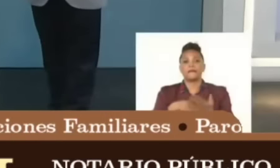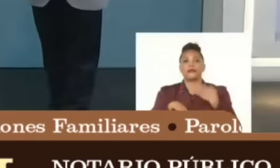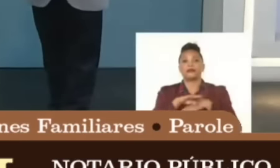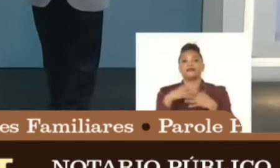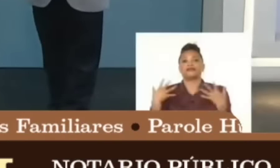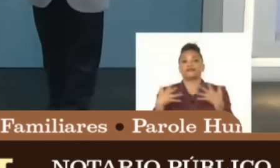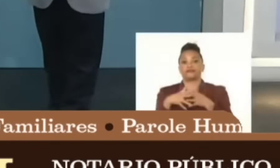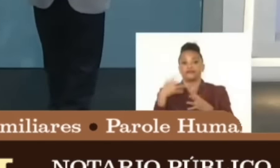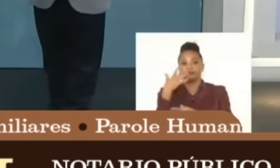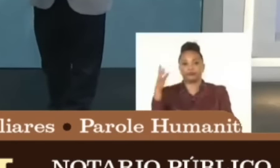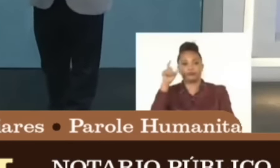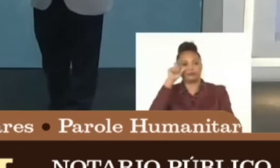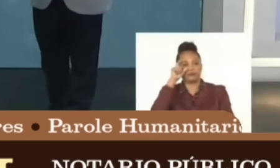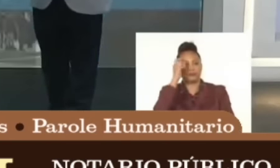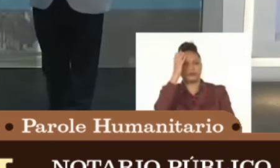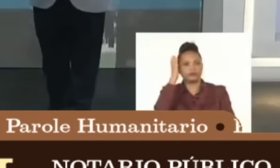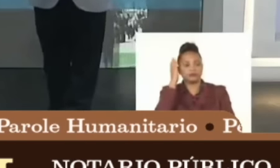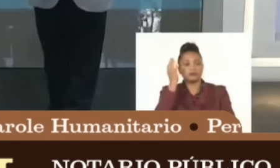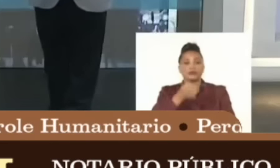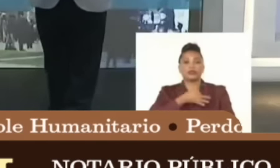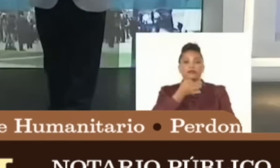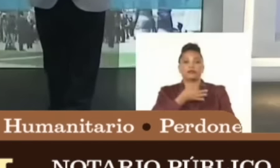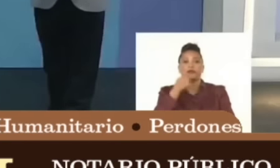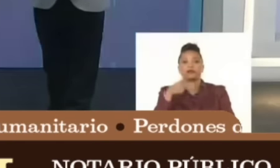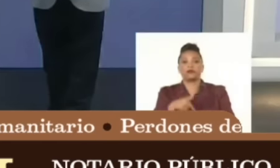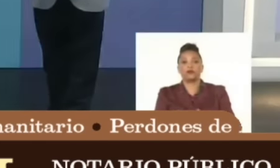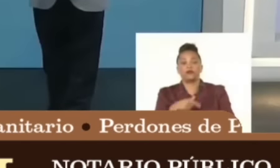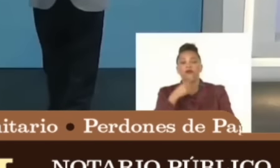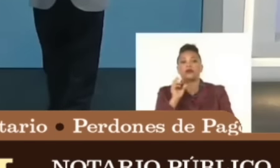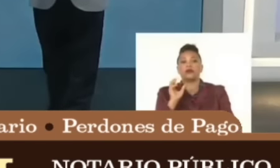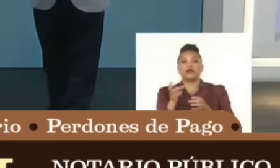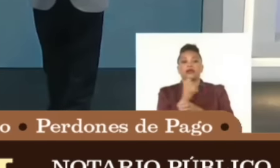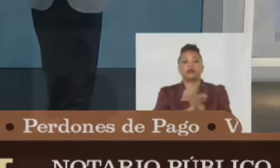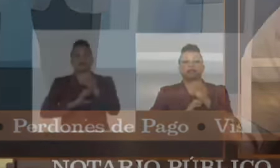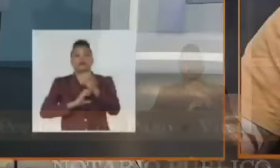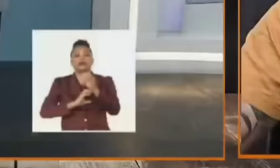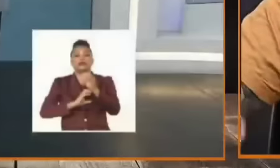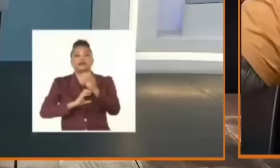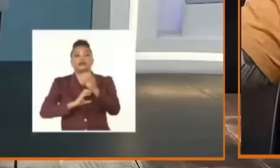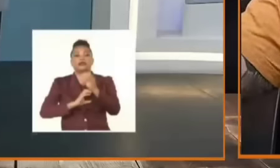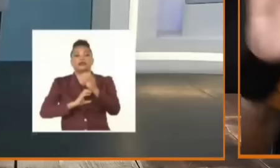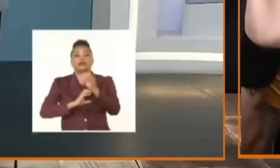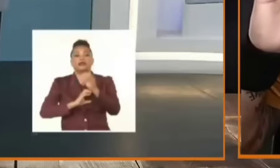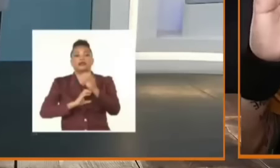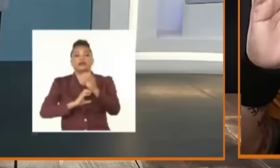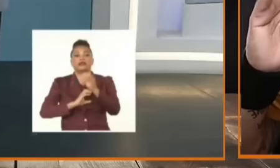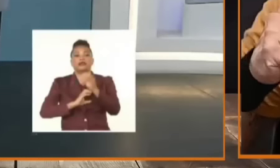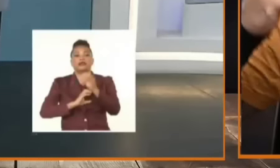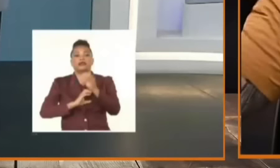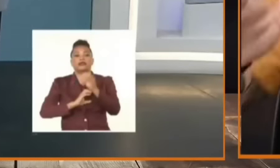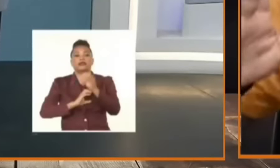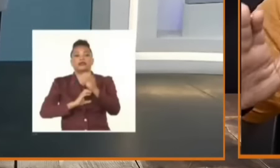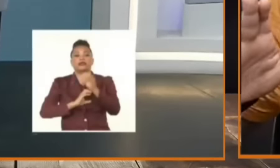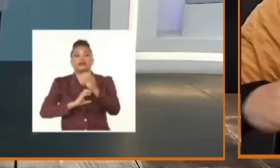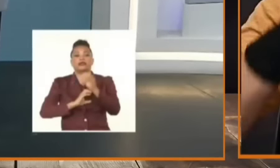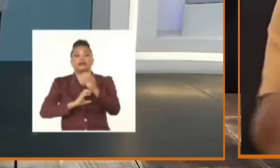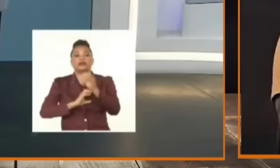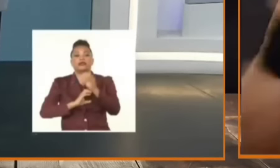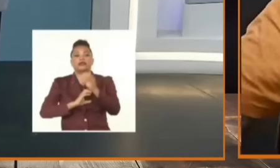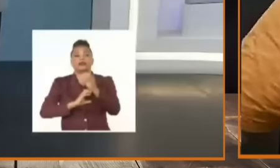exteriores Bruno Rodríguez parrilla aseguró este jueves que Los bricks representan una esperanza real para yo pensaba cuando yo oí que Bruno se